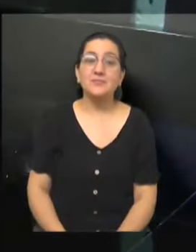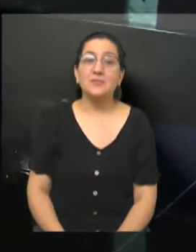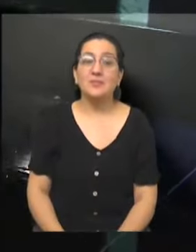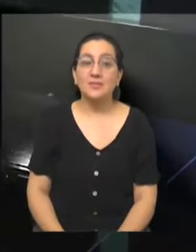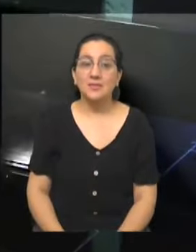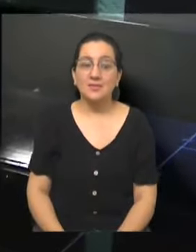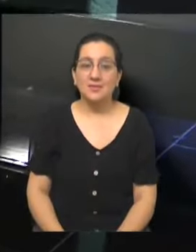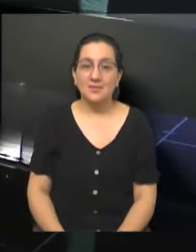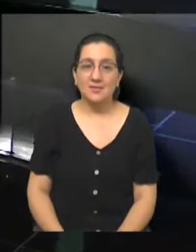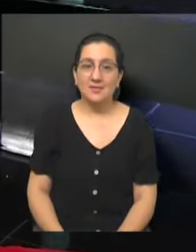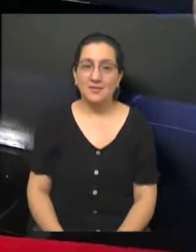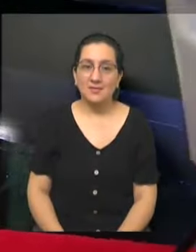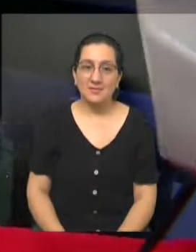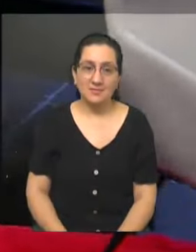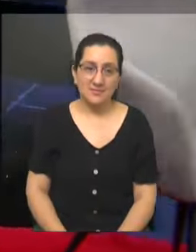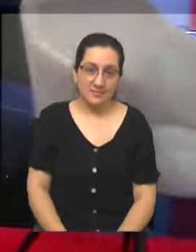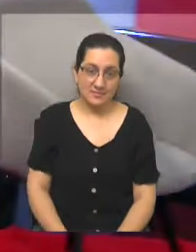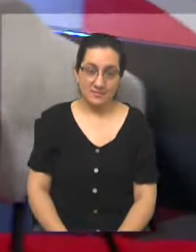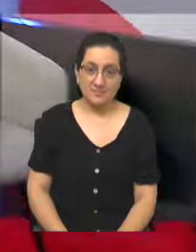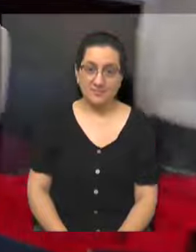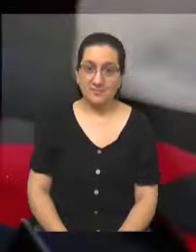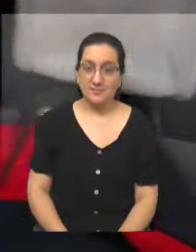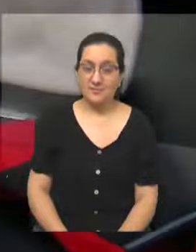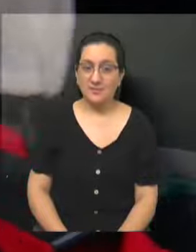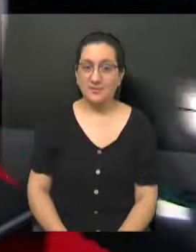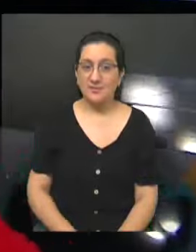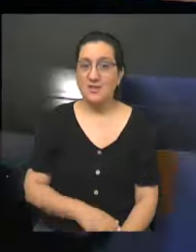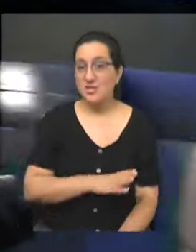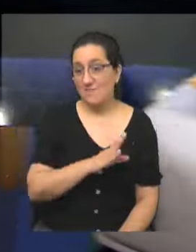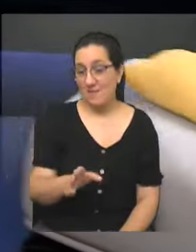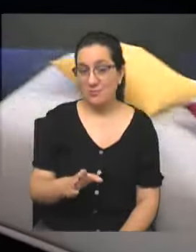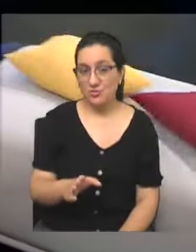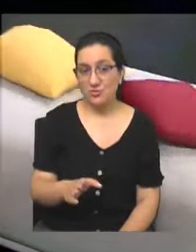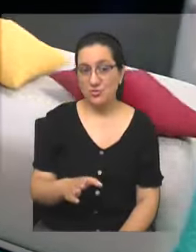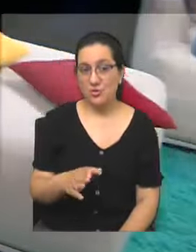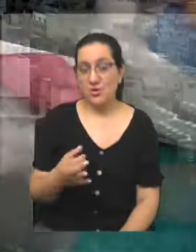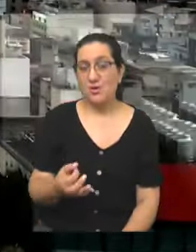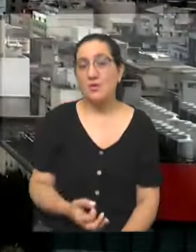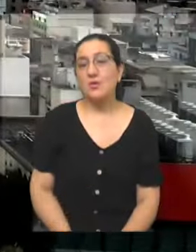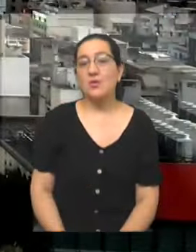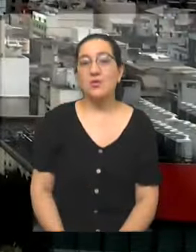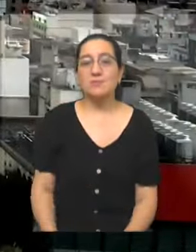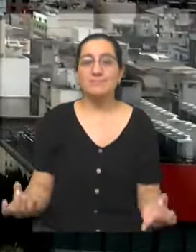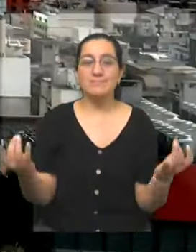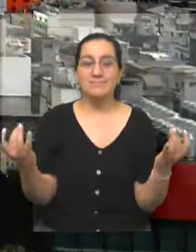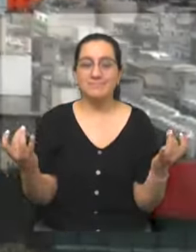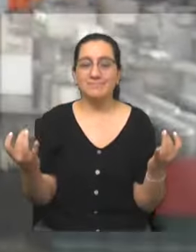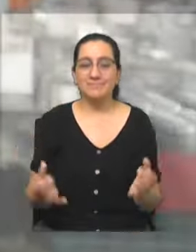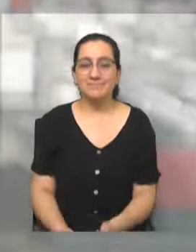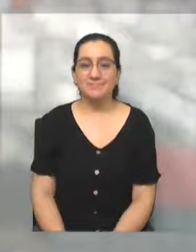desasnar, iba a decir deburrar. ¿Deburrar? Desasnar, señores y señores, ya vamos con este concepto Feng Shui.